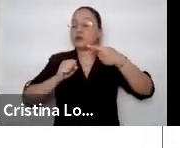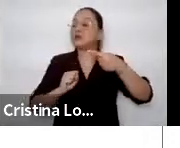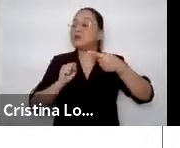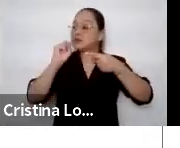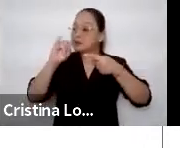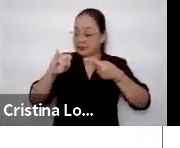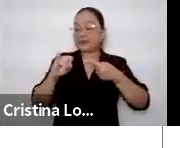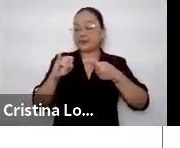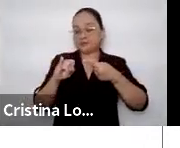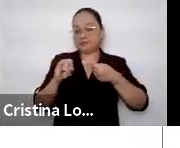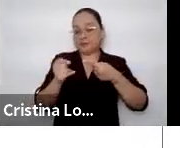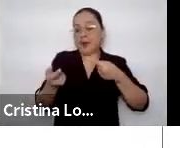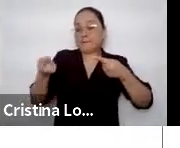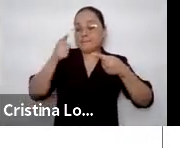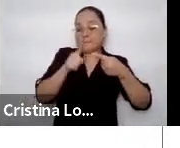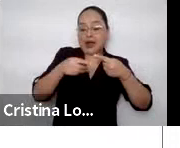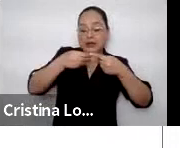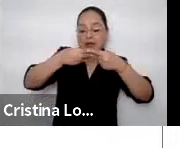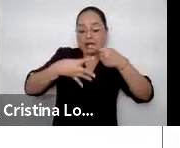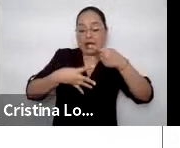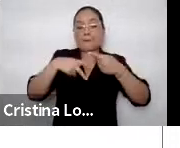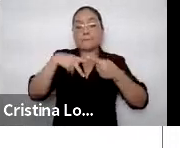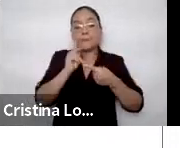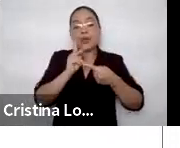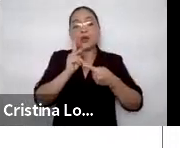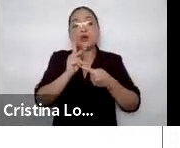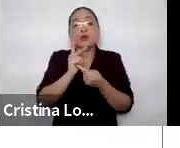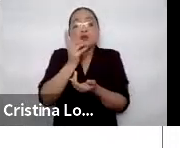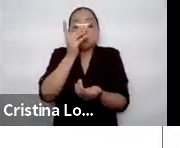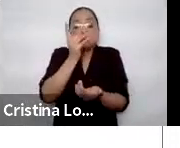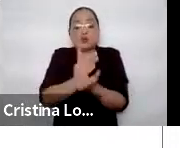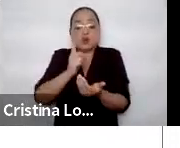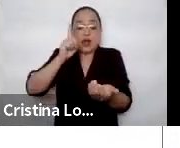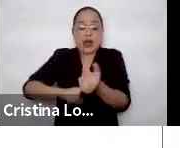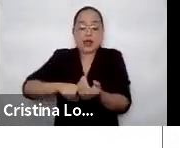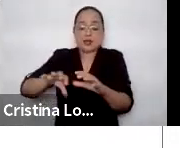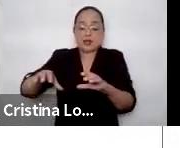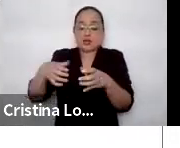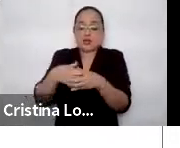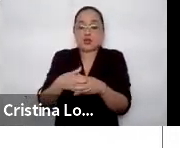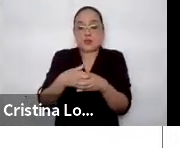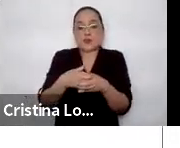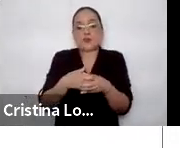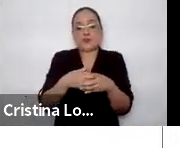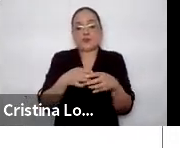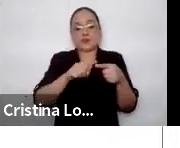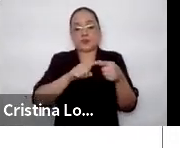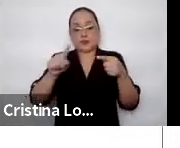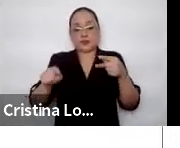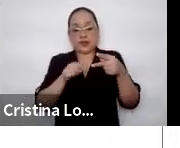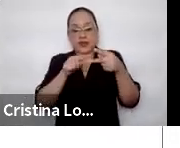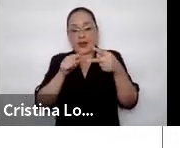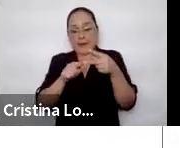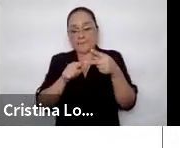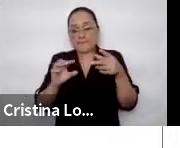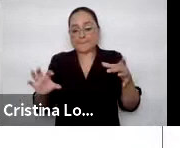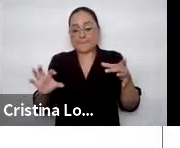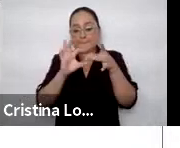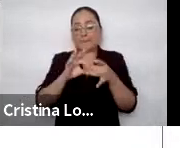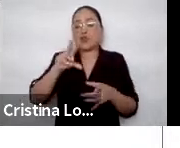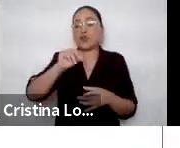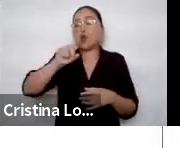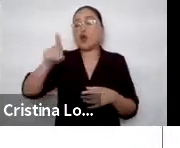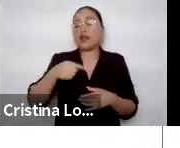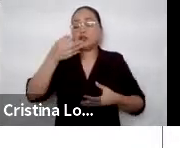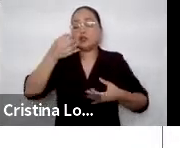marcando, únicamente obligaría a los que se encuentran en el primer circuito. No va a obligar a jueces de distrito